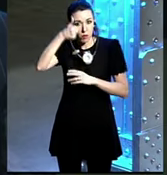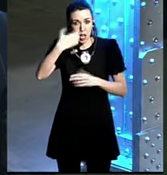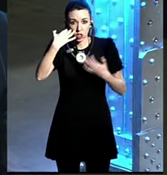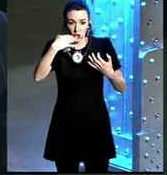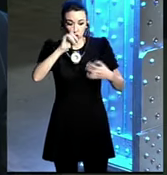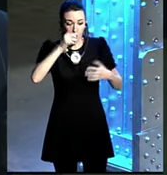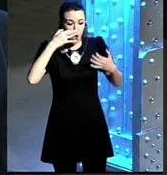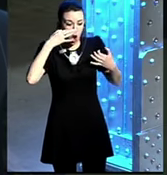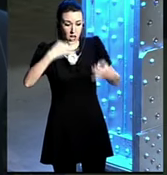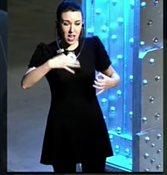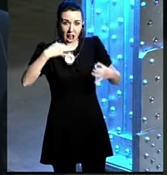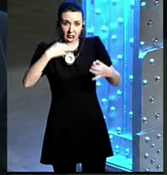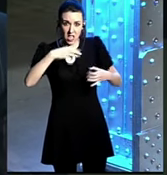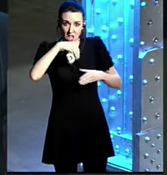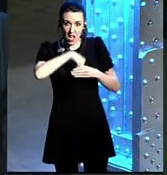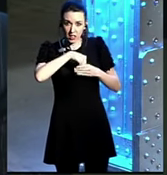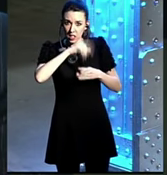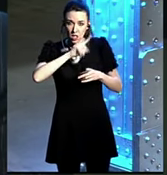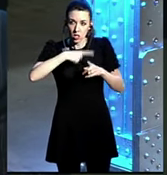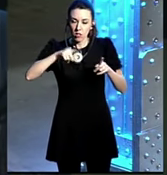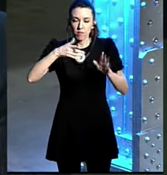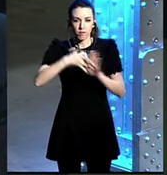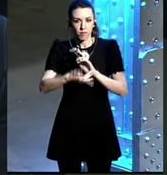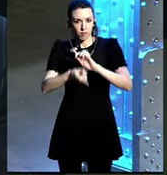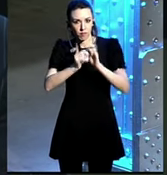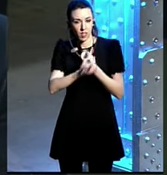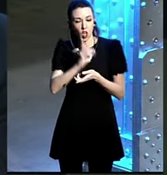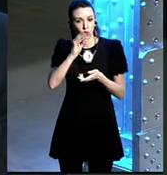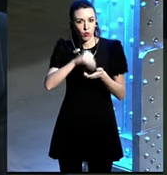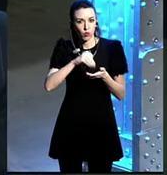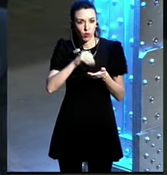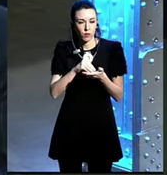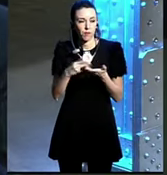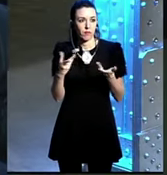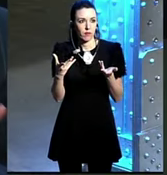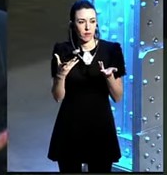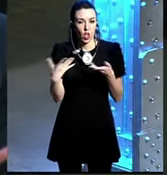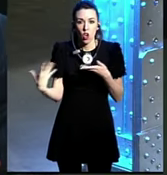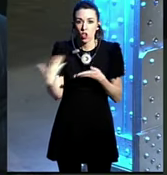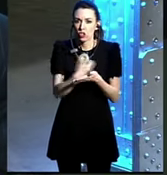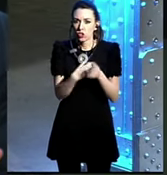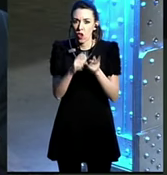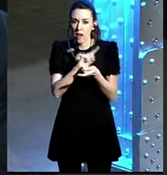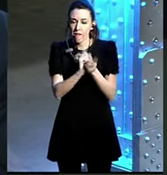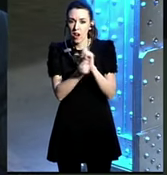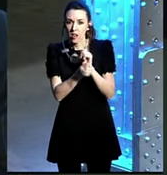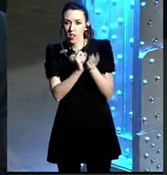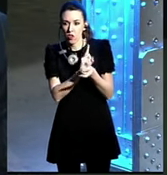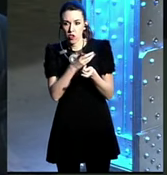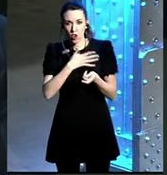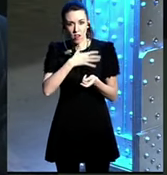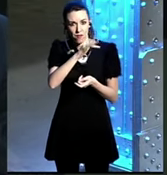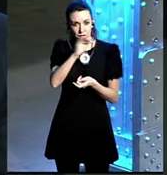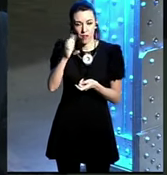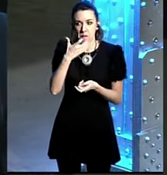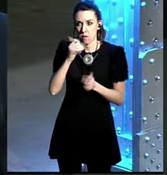nuestra realidad interna es transformador, y en muchos sentidos todas las variaciones de la